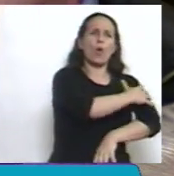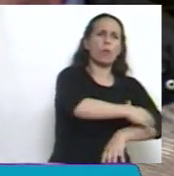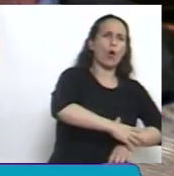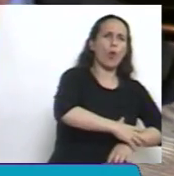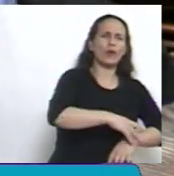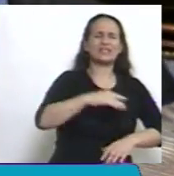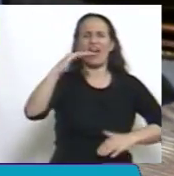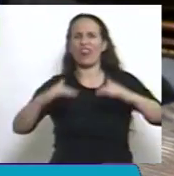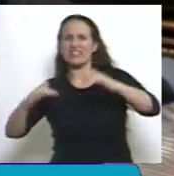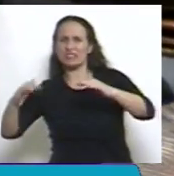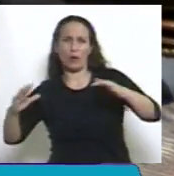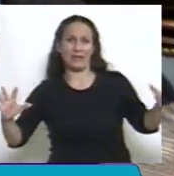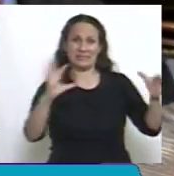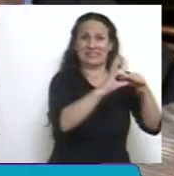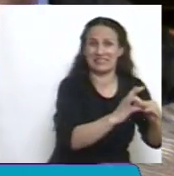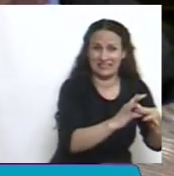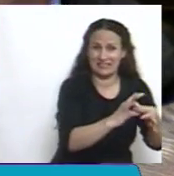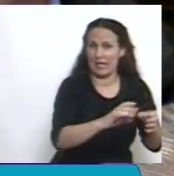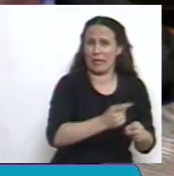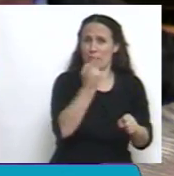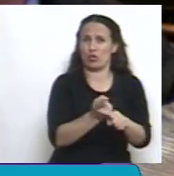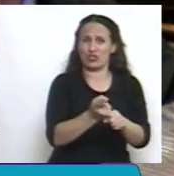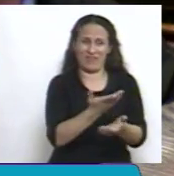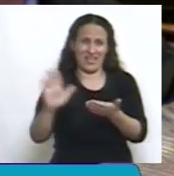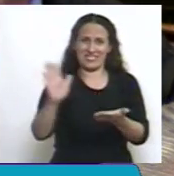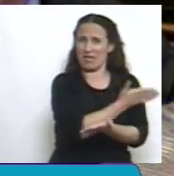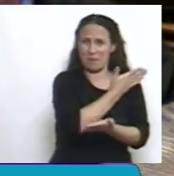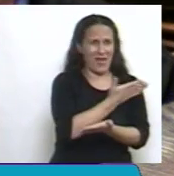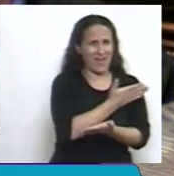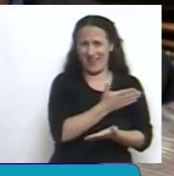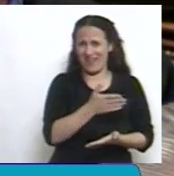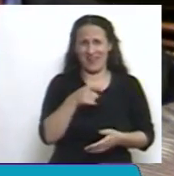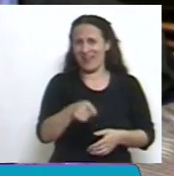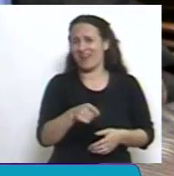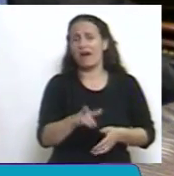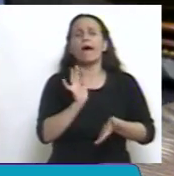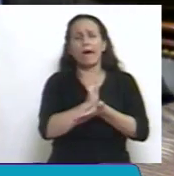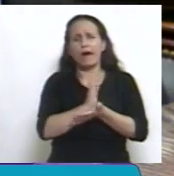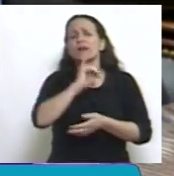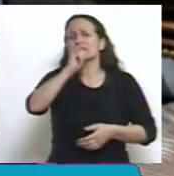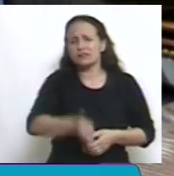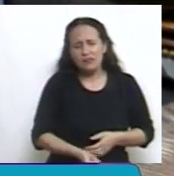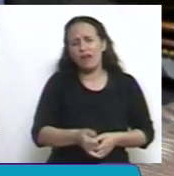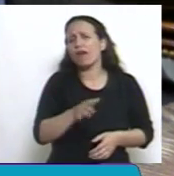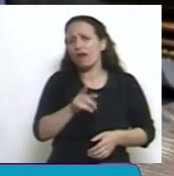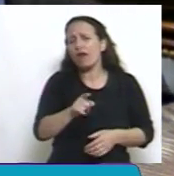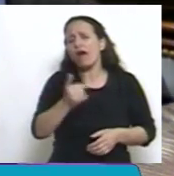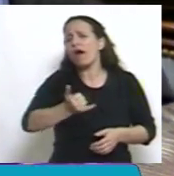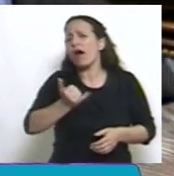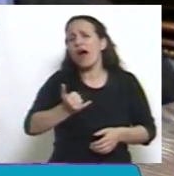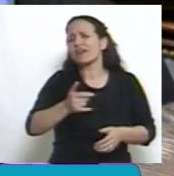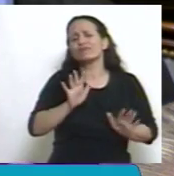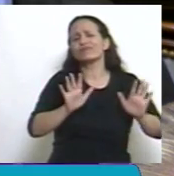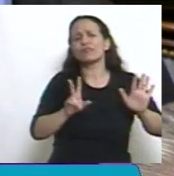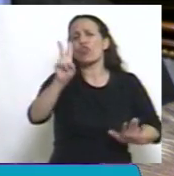desigualdad, más allá de la retórica nacional y popular, más allá del antiimperialismo, terminan 12